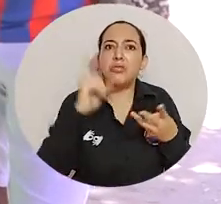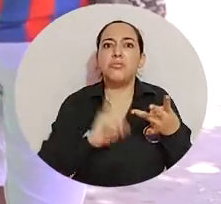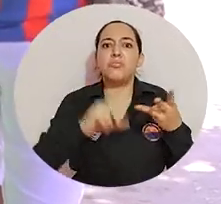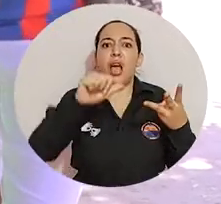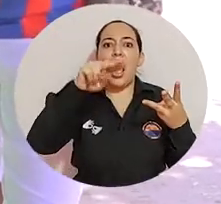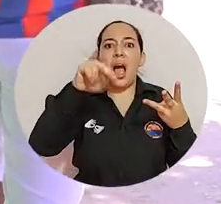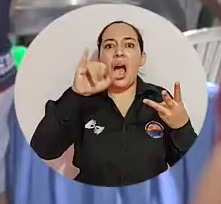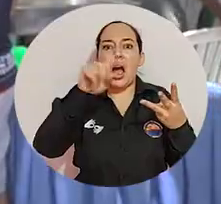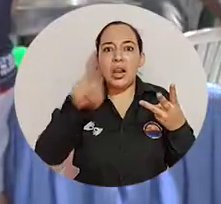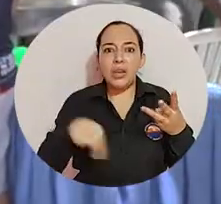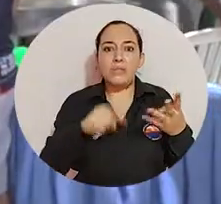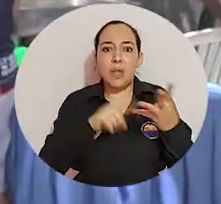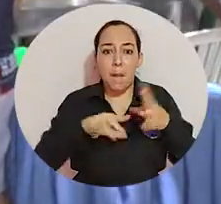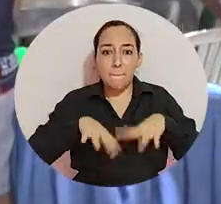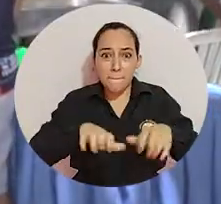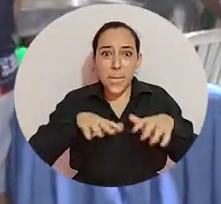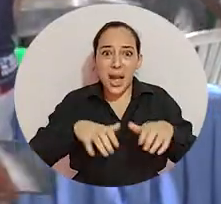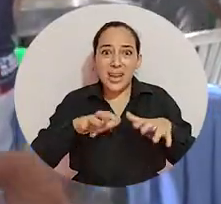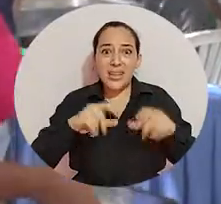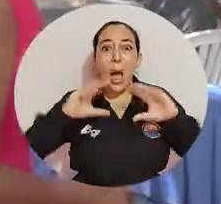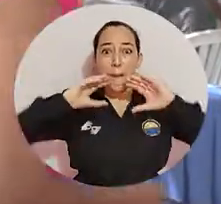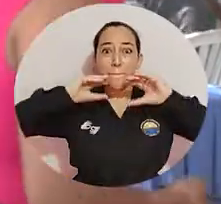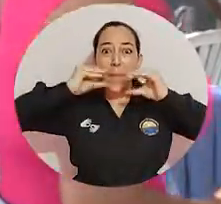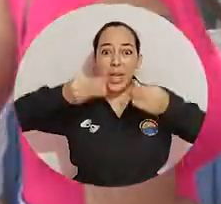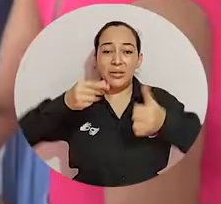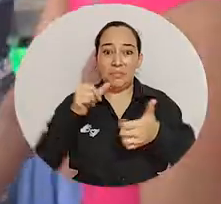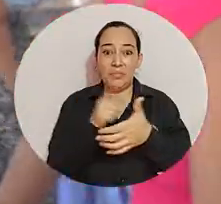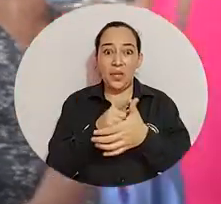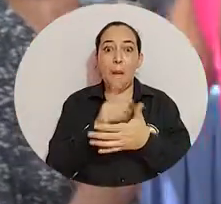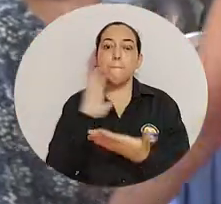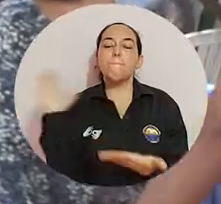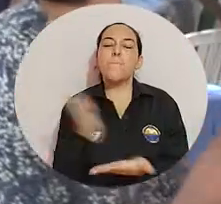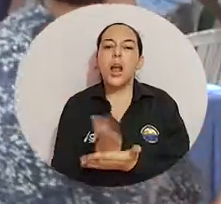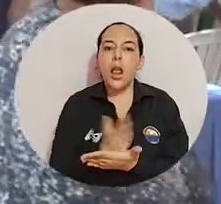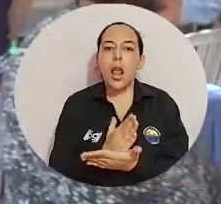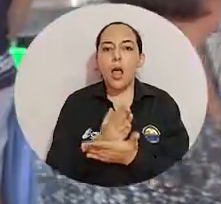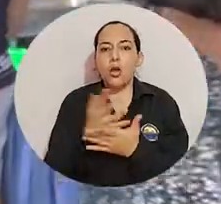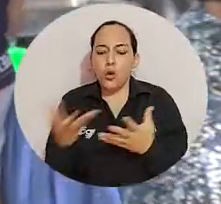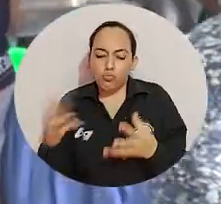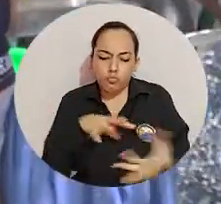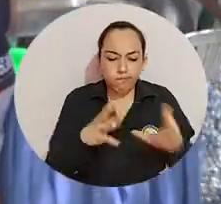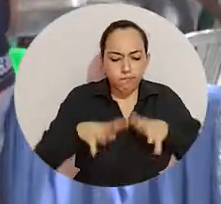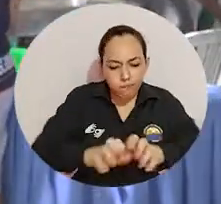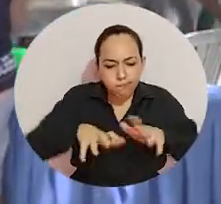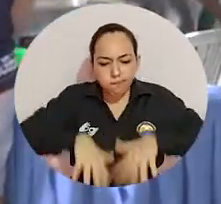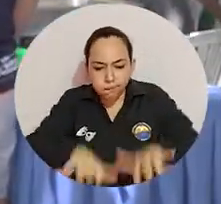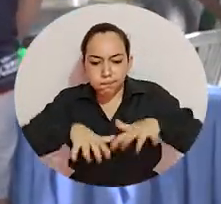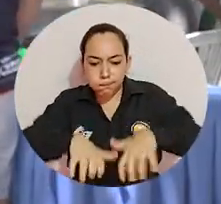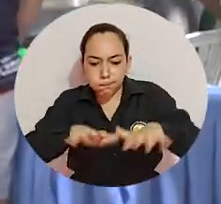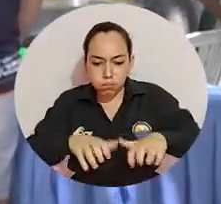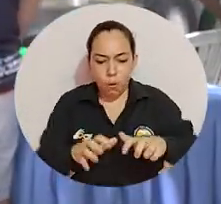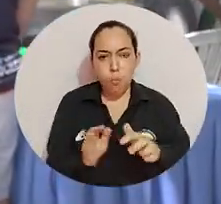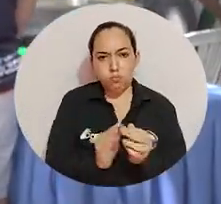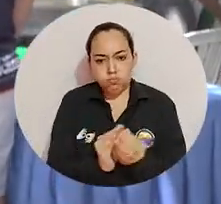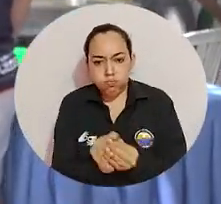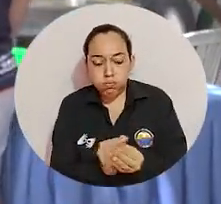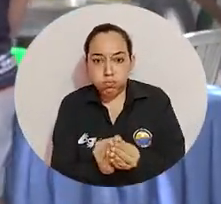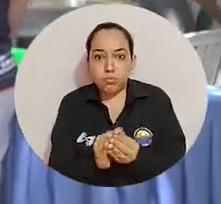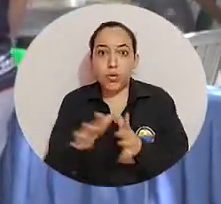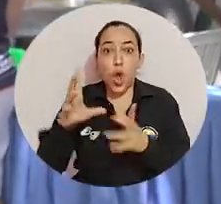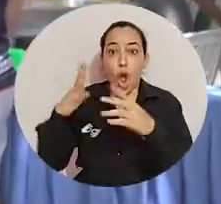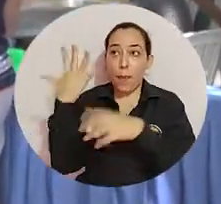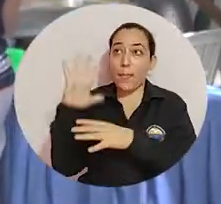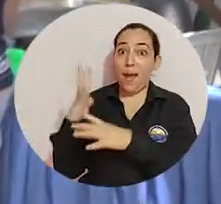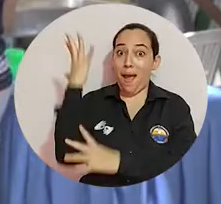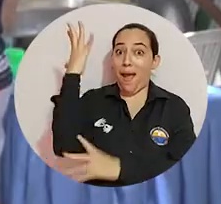masa de maíz, la panela. Entonces se unen, se amasan y se forma el bollo con la